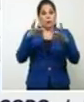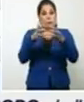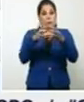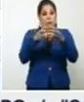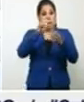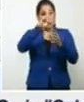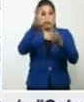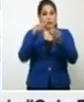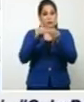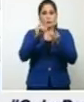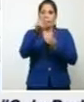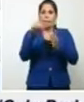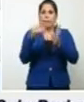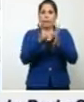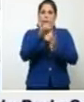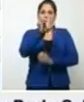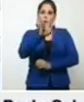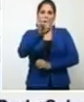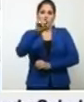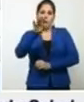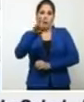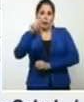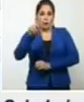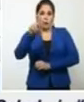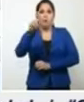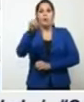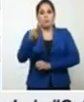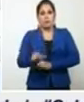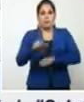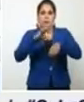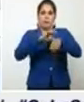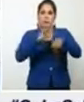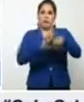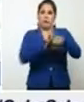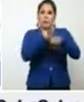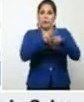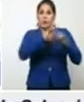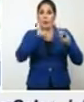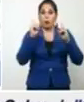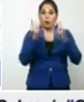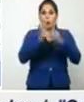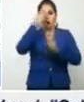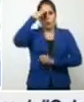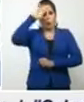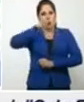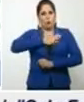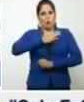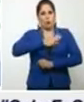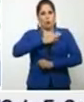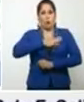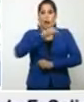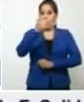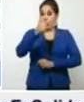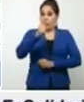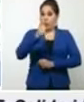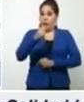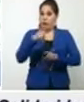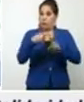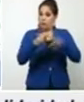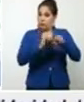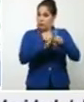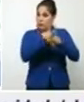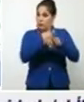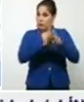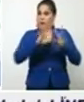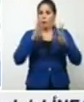de 1.941 casos. Todos fueron cubanos. Estos 10 casos, todos fueron cubanos.